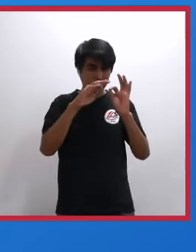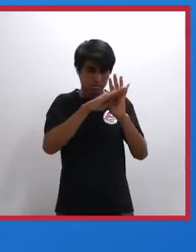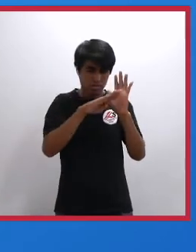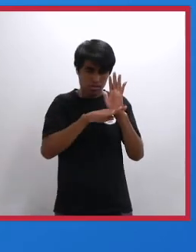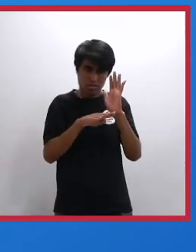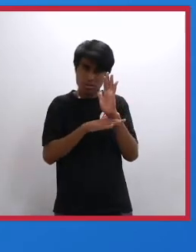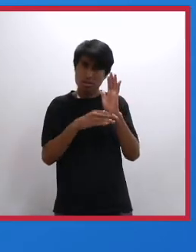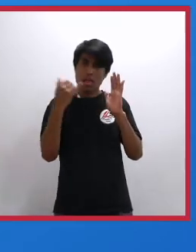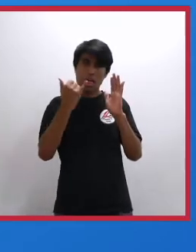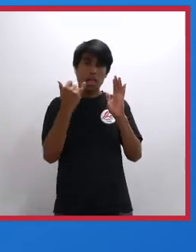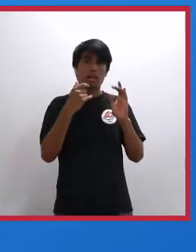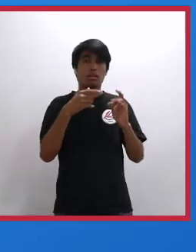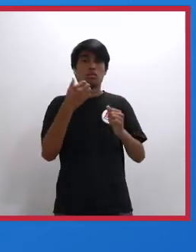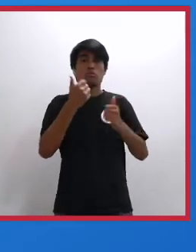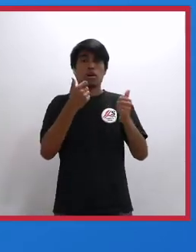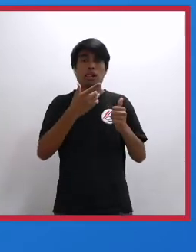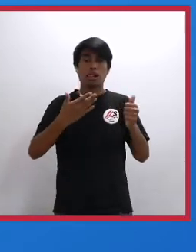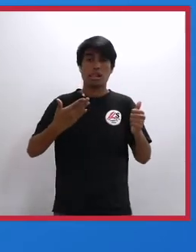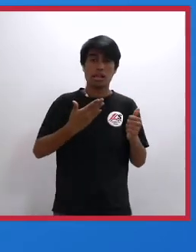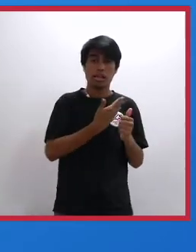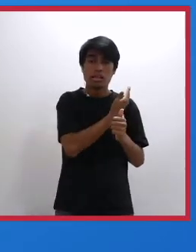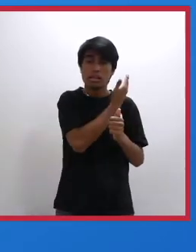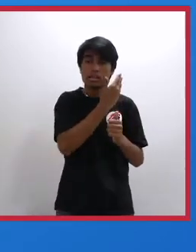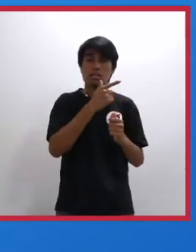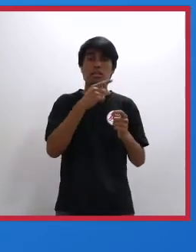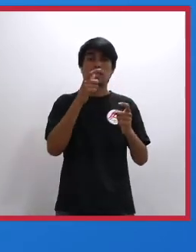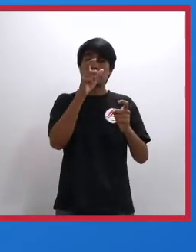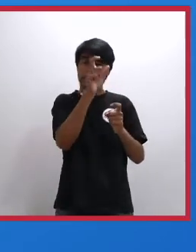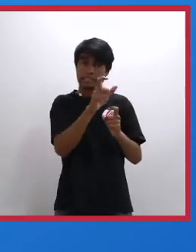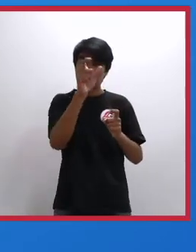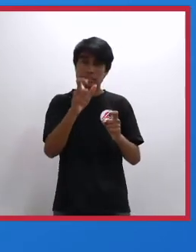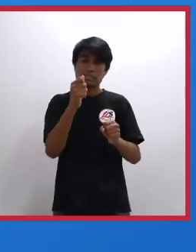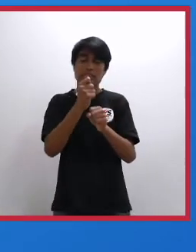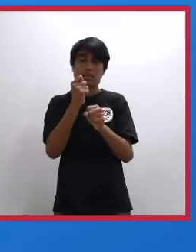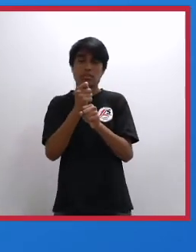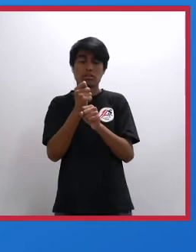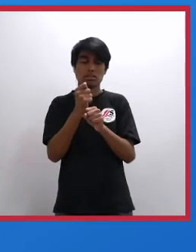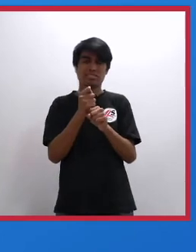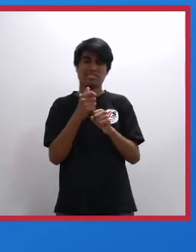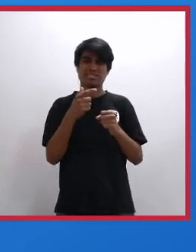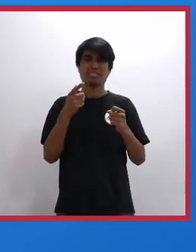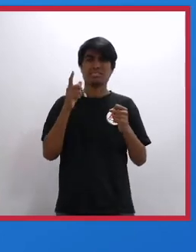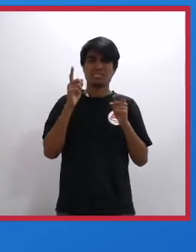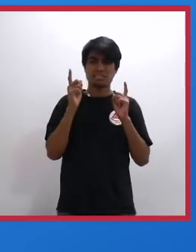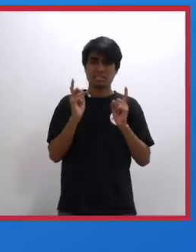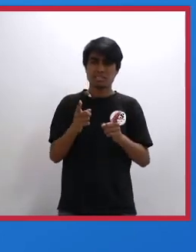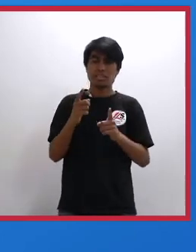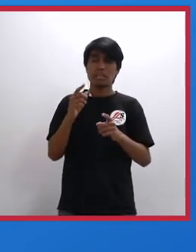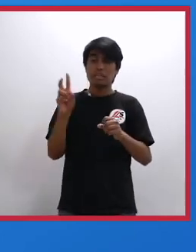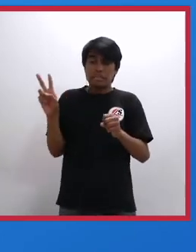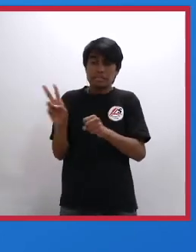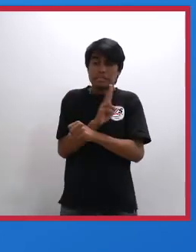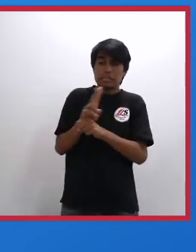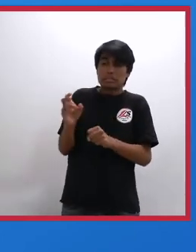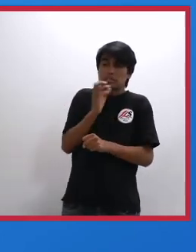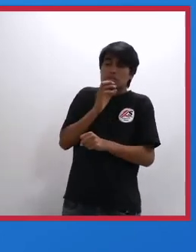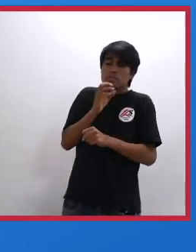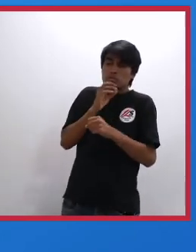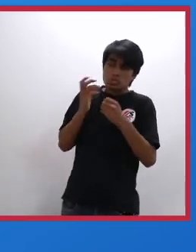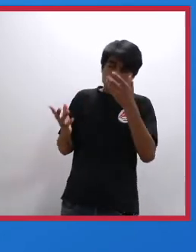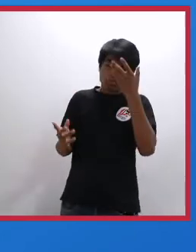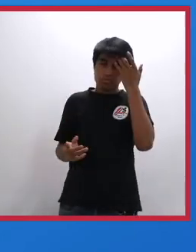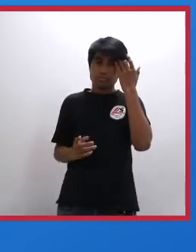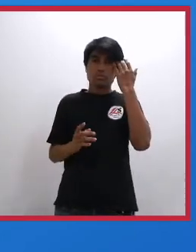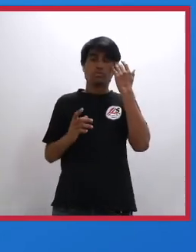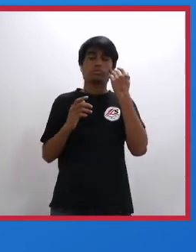los riesgos de desastres previsibles para cada elemento de trabajo y cuáles serían las medidas preventivas. Es